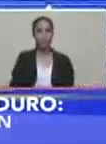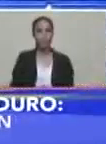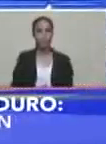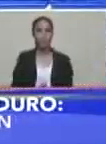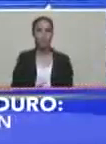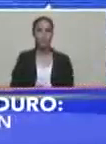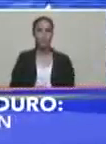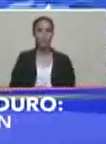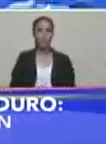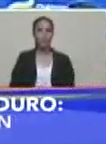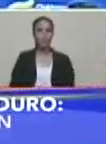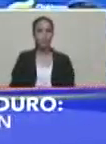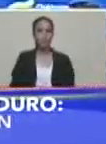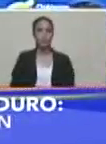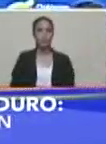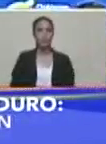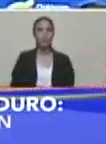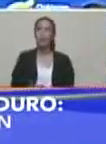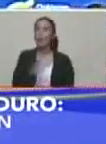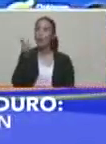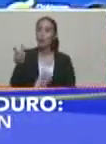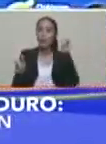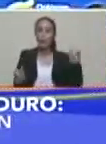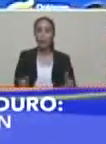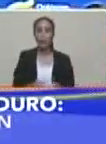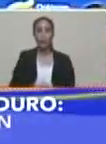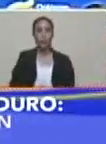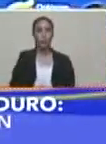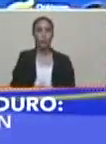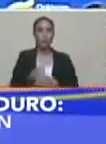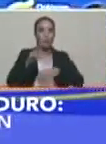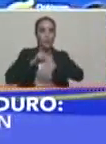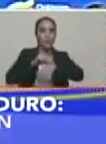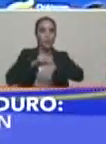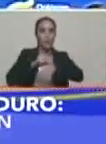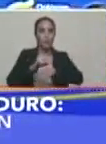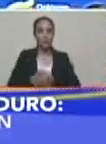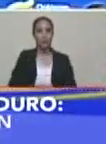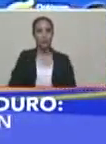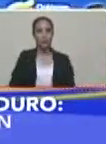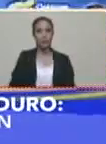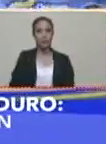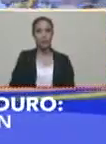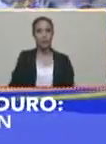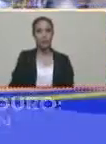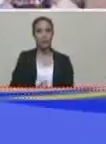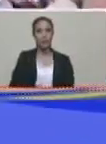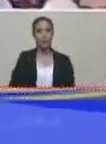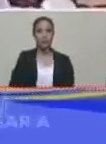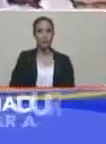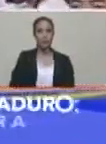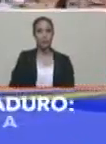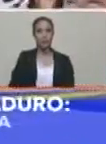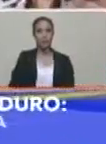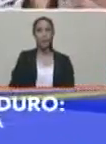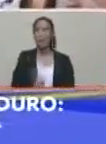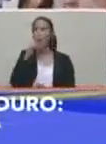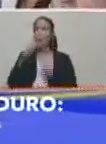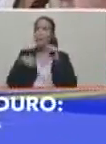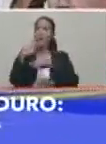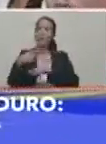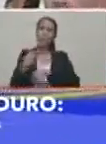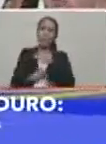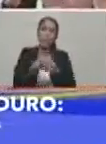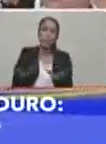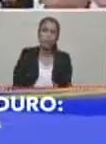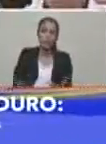García, compañeros médicos, médicas, las tareas de aquí en adelante, 16 años, ¿sí? ¿Y qué vamos a hacer mañana? ¿Y qué